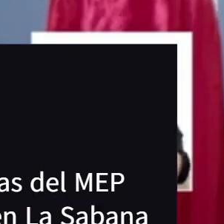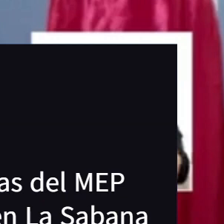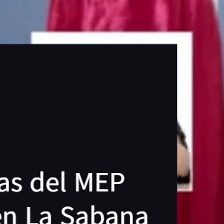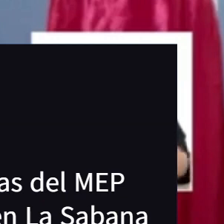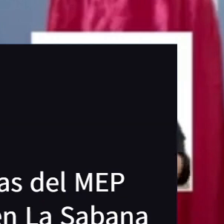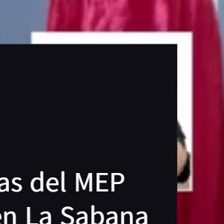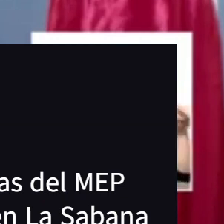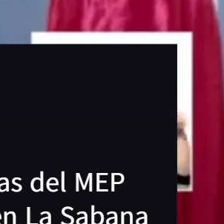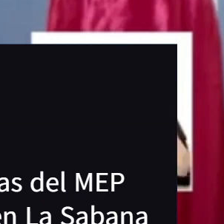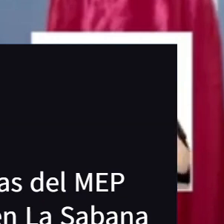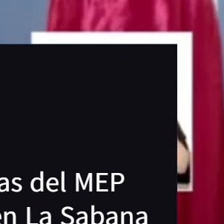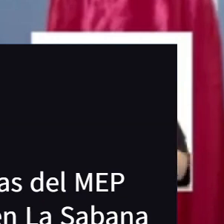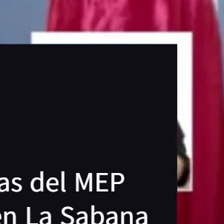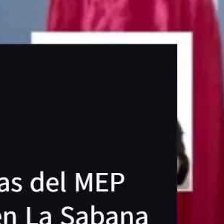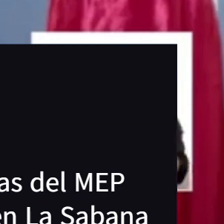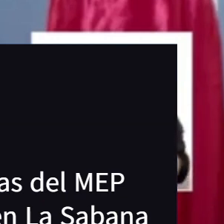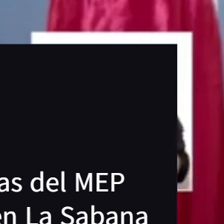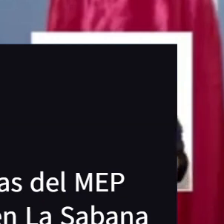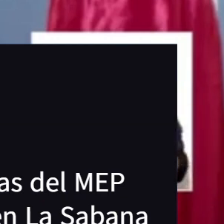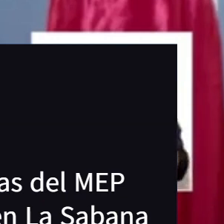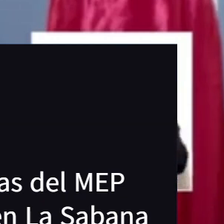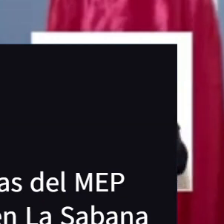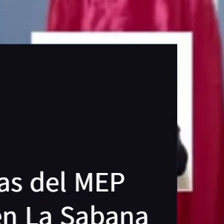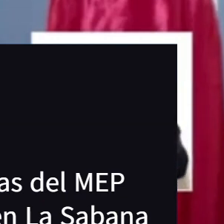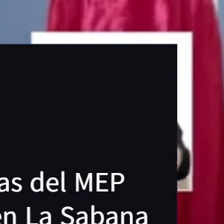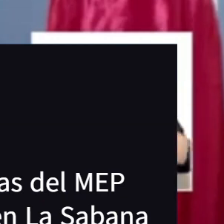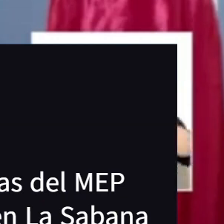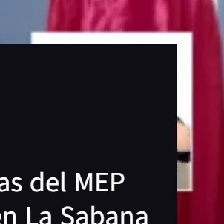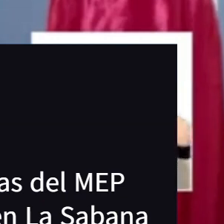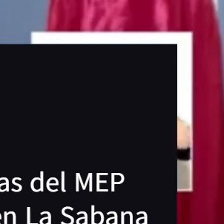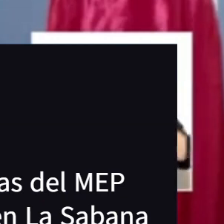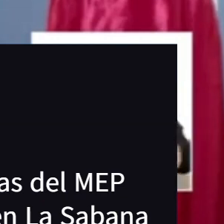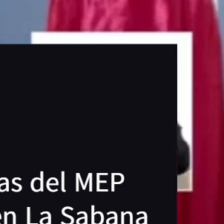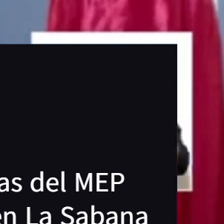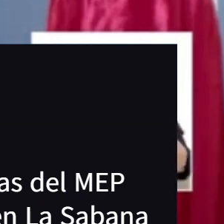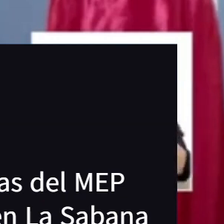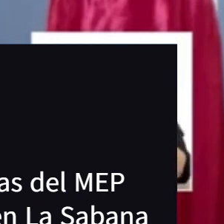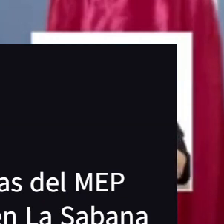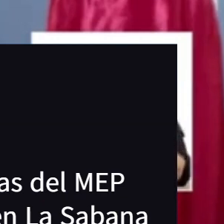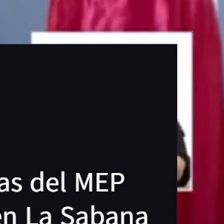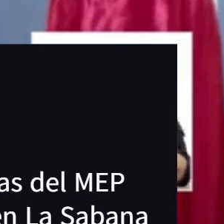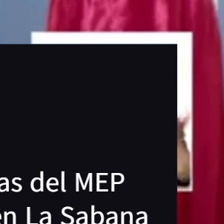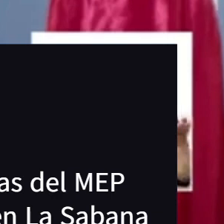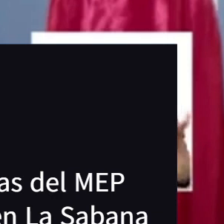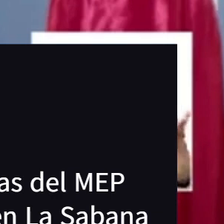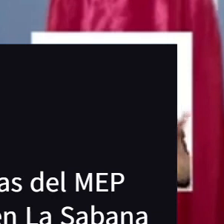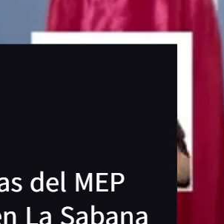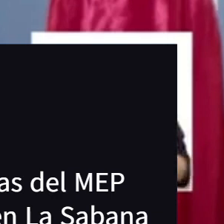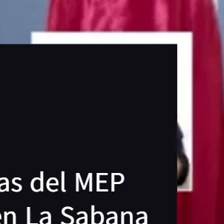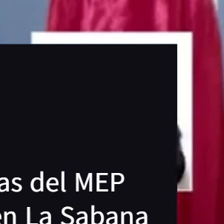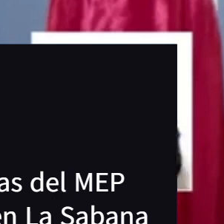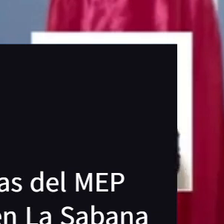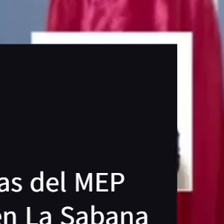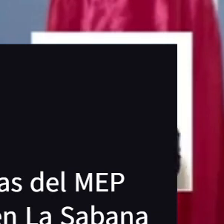Optimizar el uso de edificios públicos para cancelar el